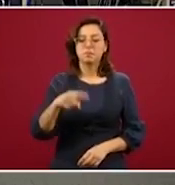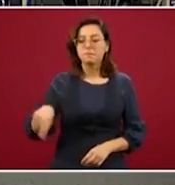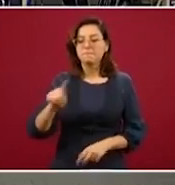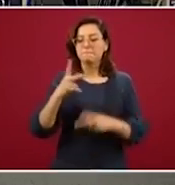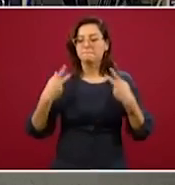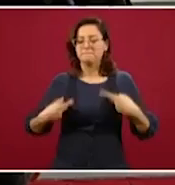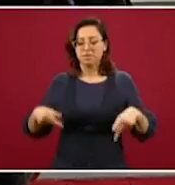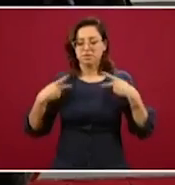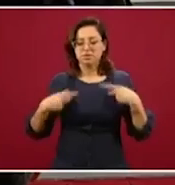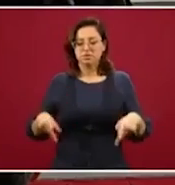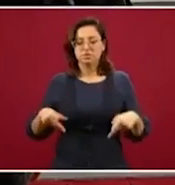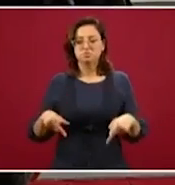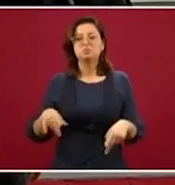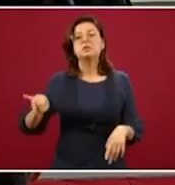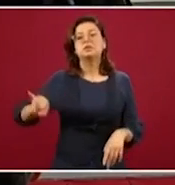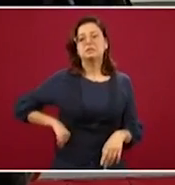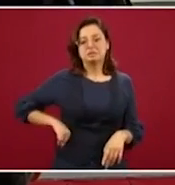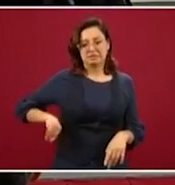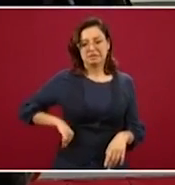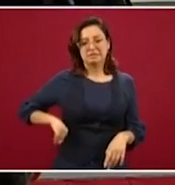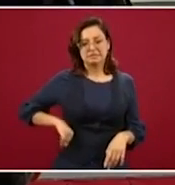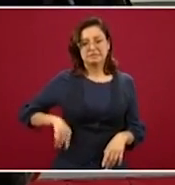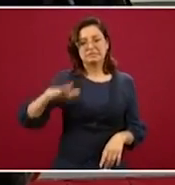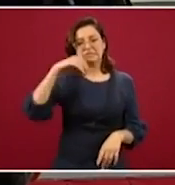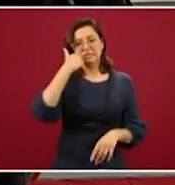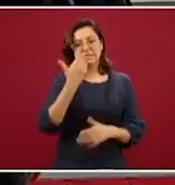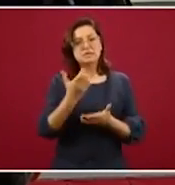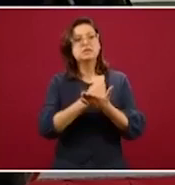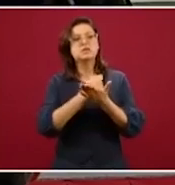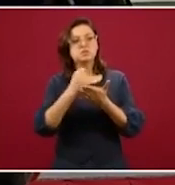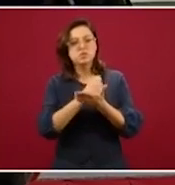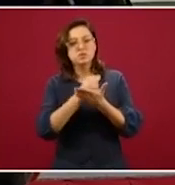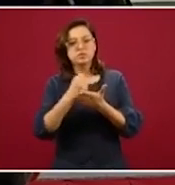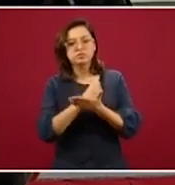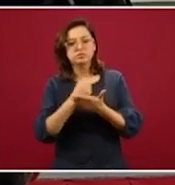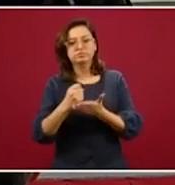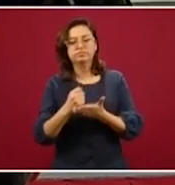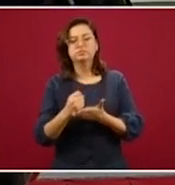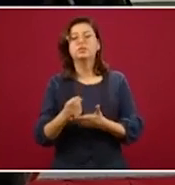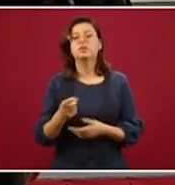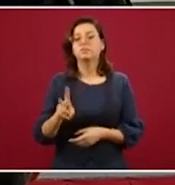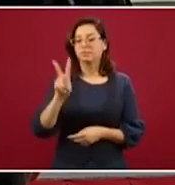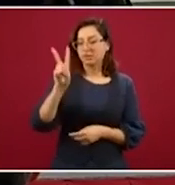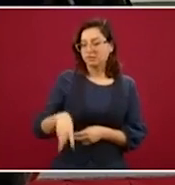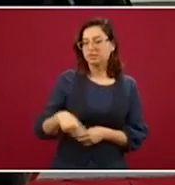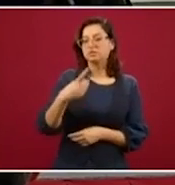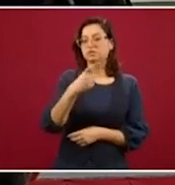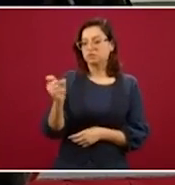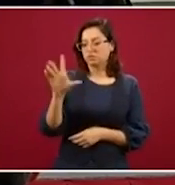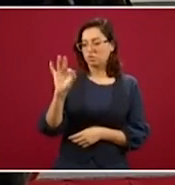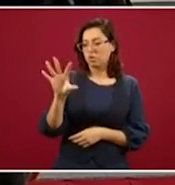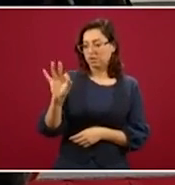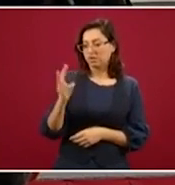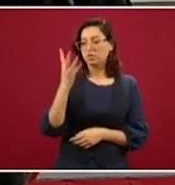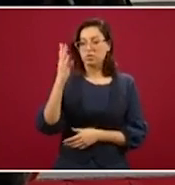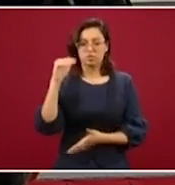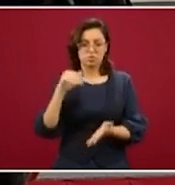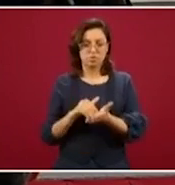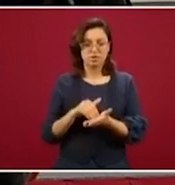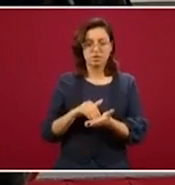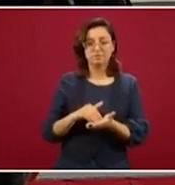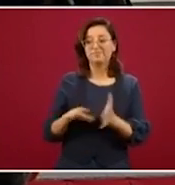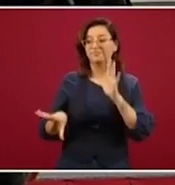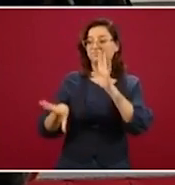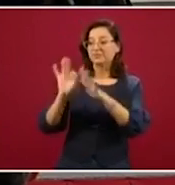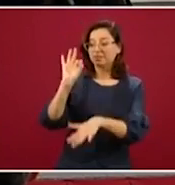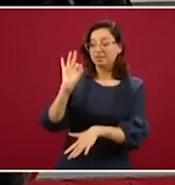que dijeron, estoy interesada en un crédito de las personas censadas, efectivamente son 144,000,